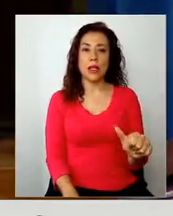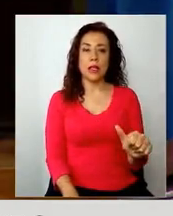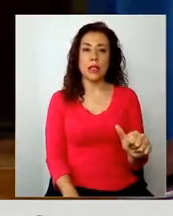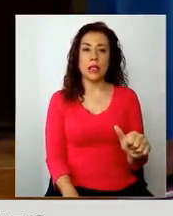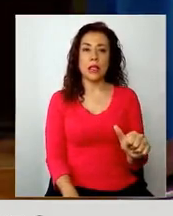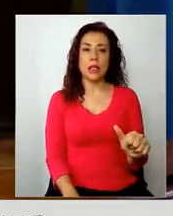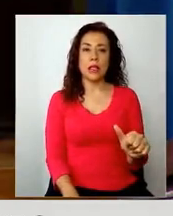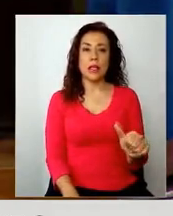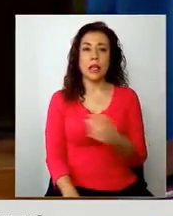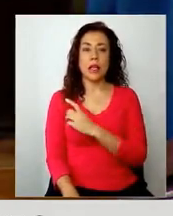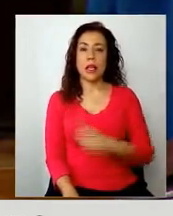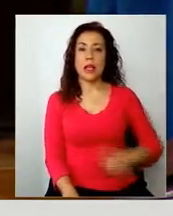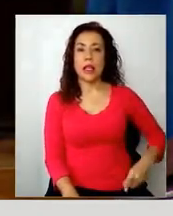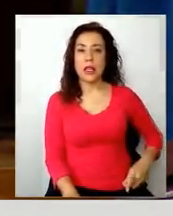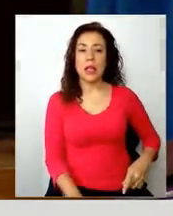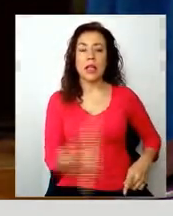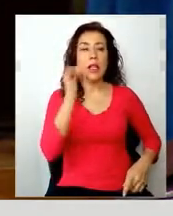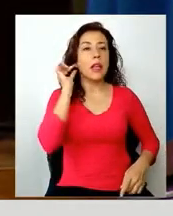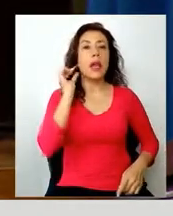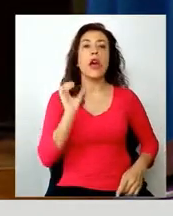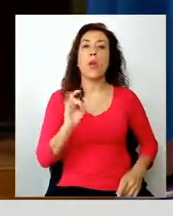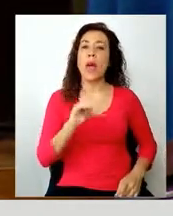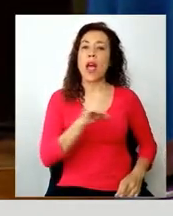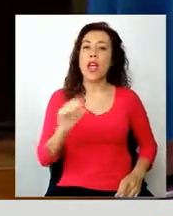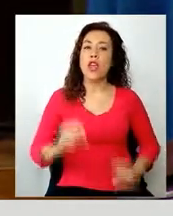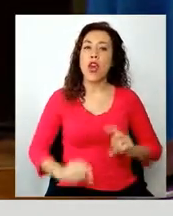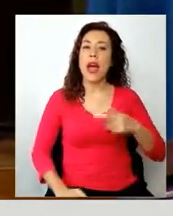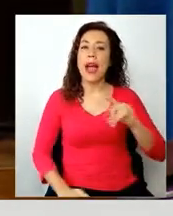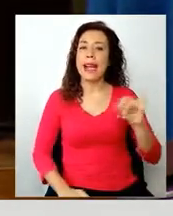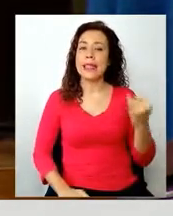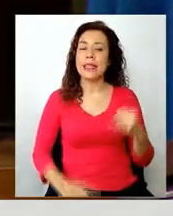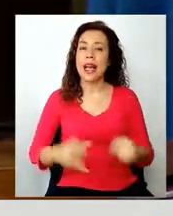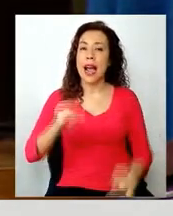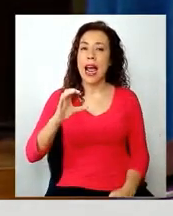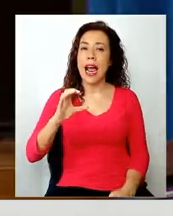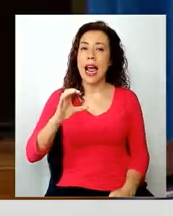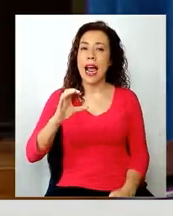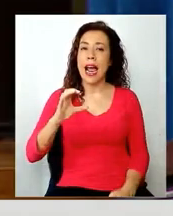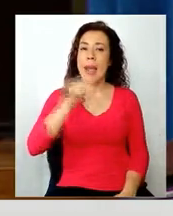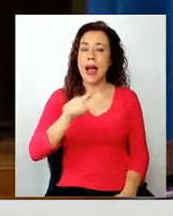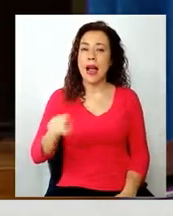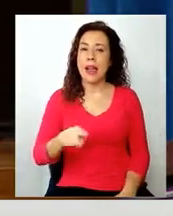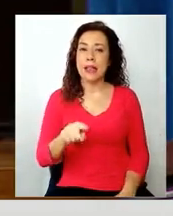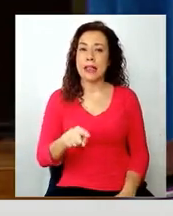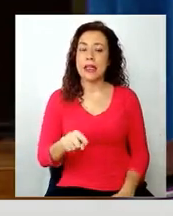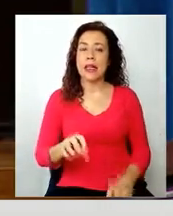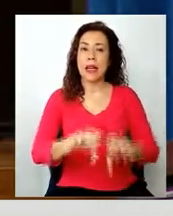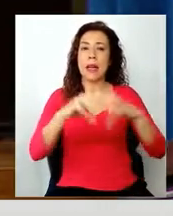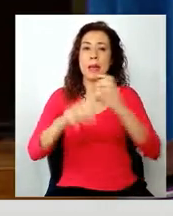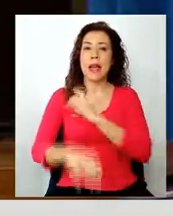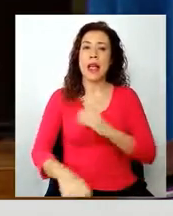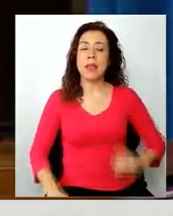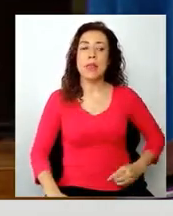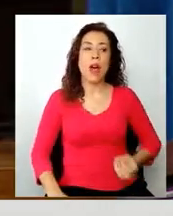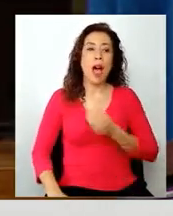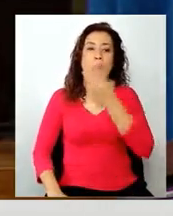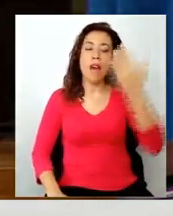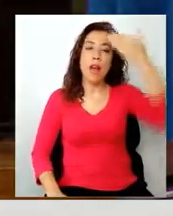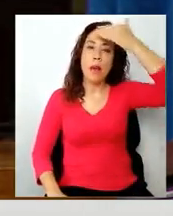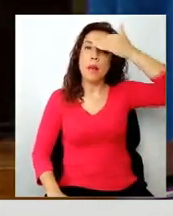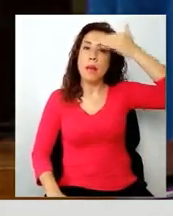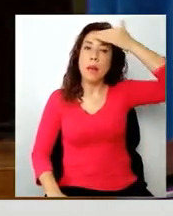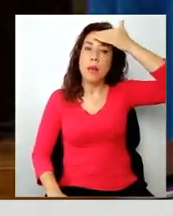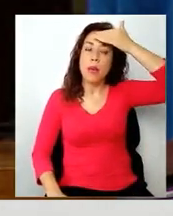los diputados y diputadas Luis Alberto cuello Carmen Jersey en virtud el cual la cámara de diputados manifiesta su preocupación y reparos